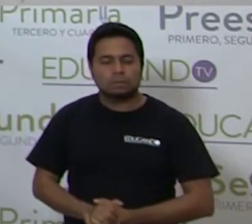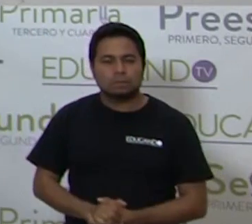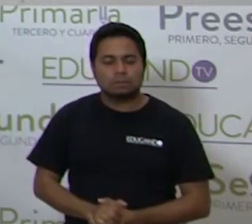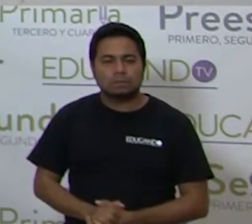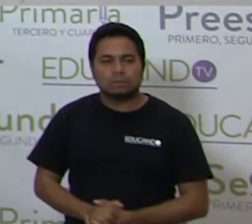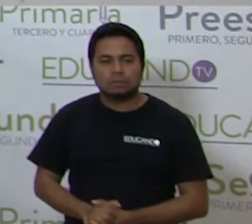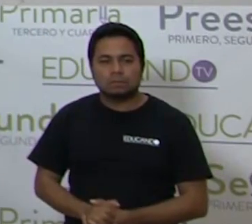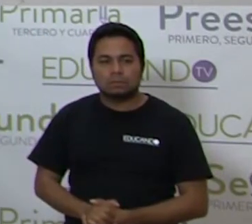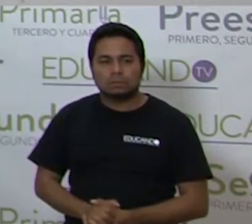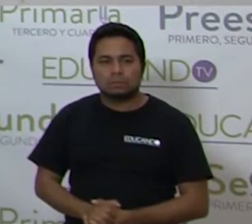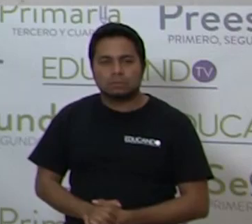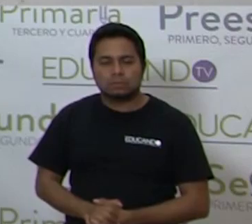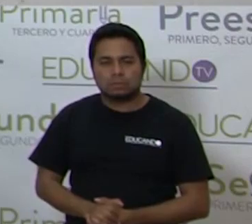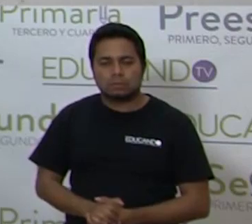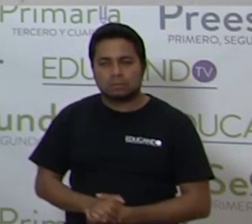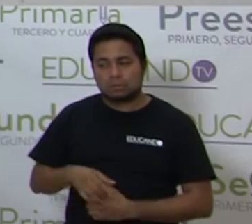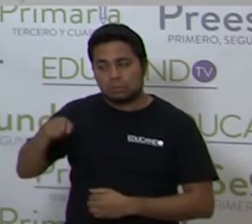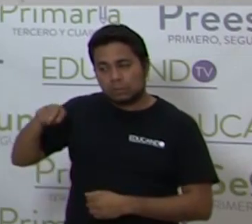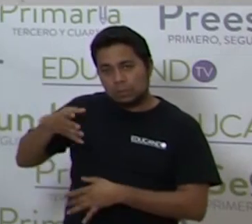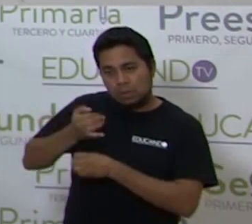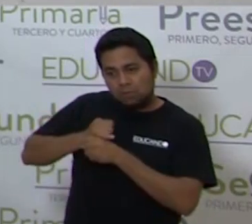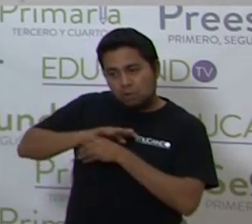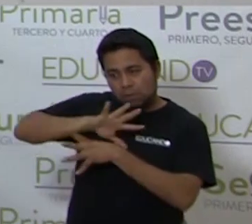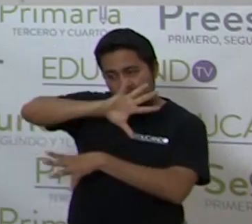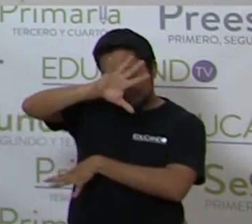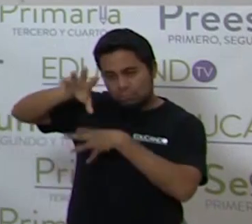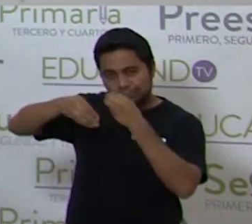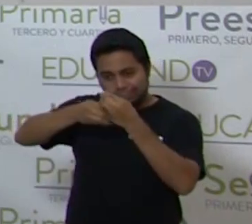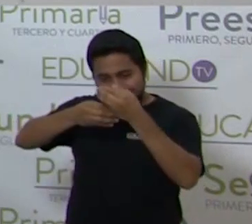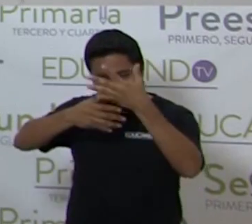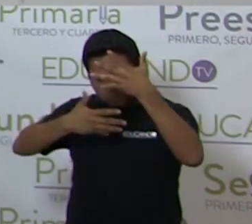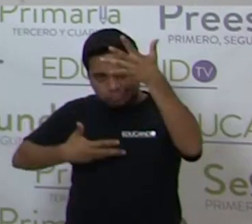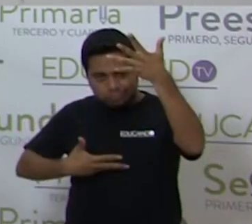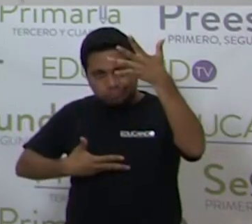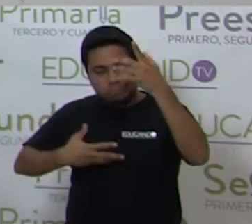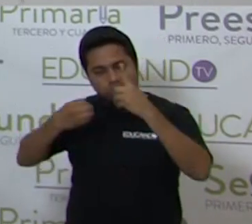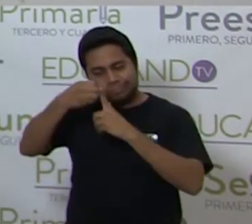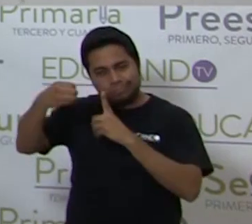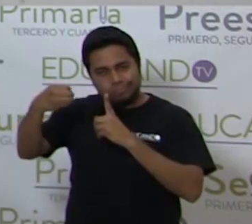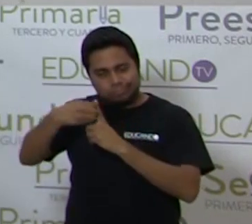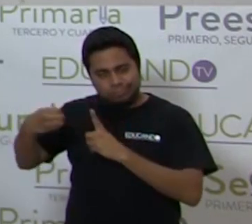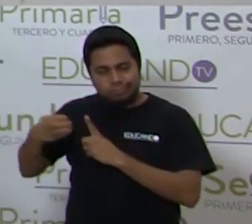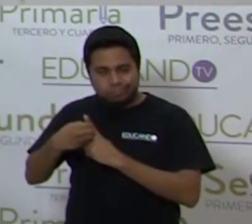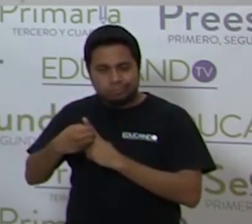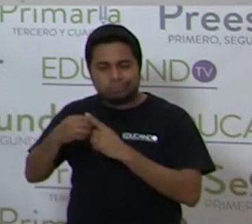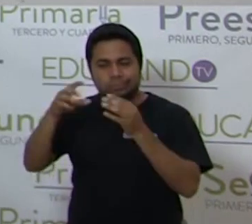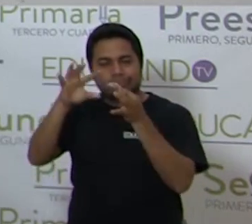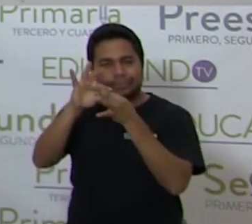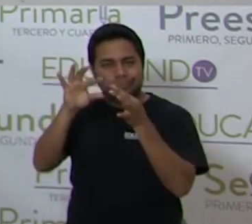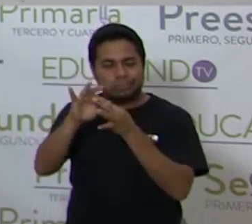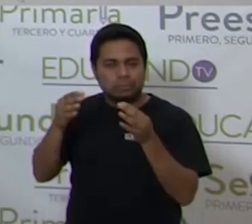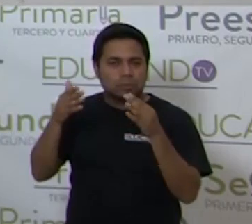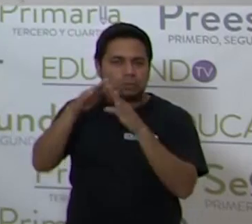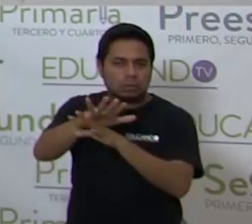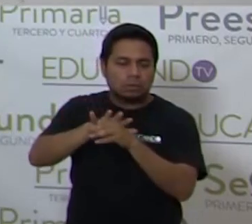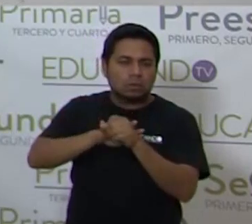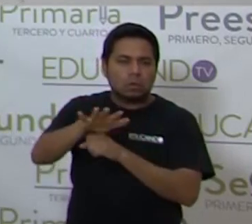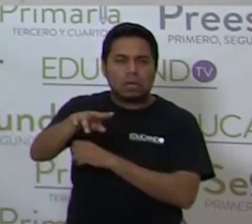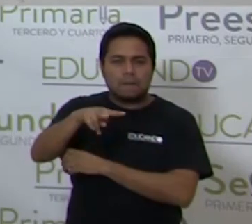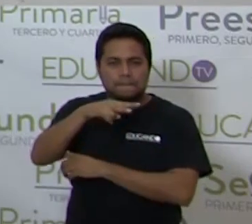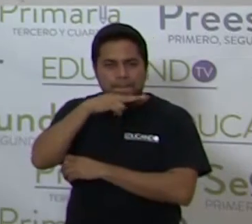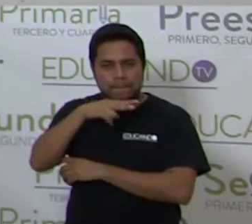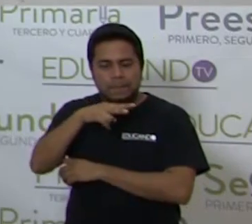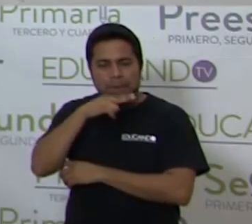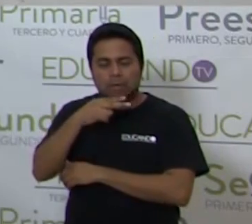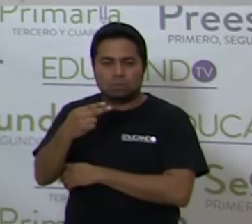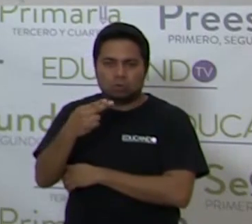La organización de la información que tenemos acá va a definirnos y va a hablarnos sobre el tipo de verbo que